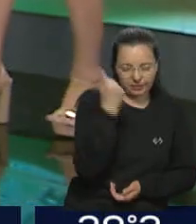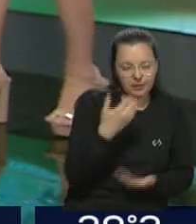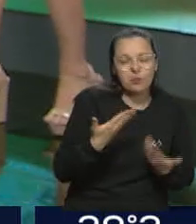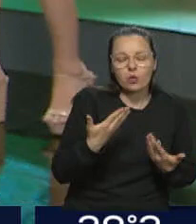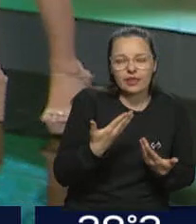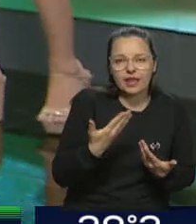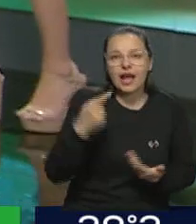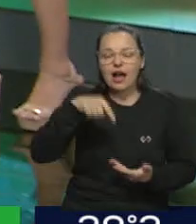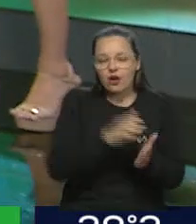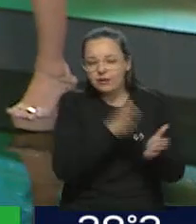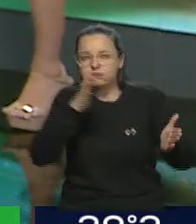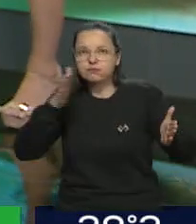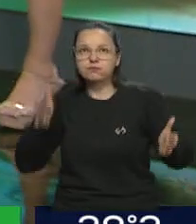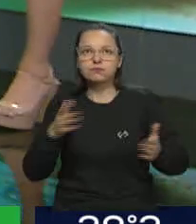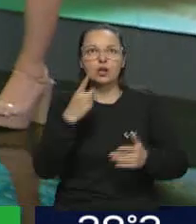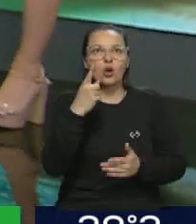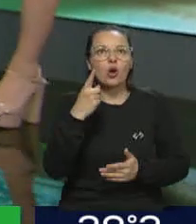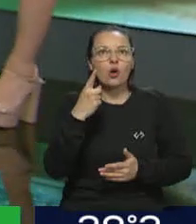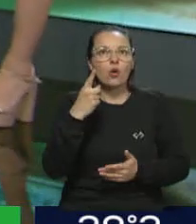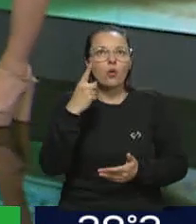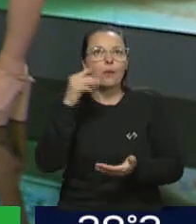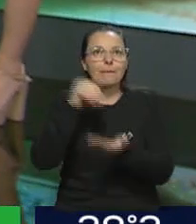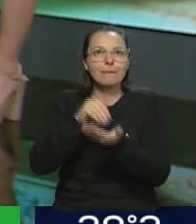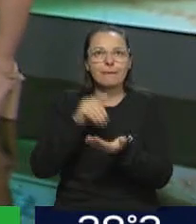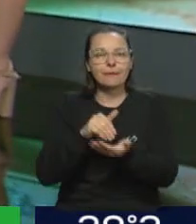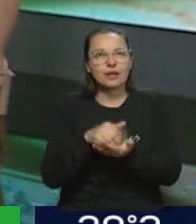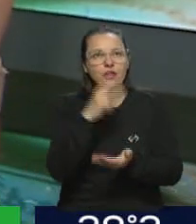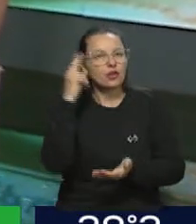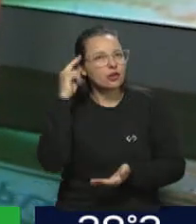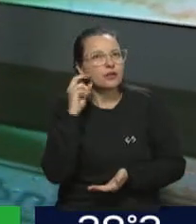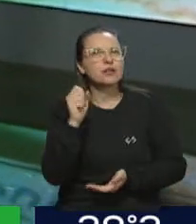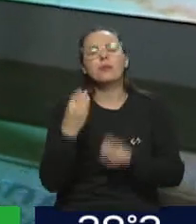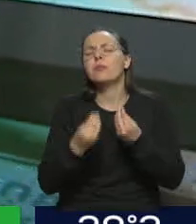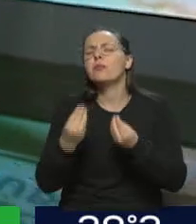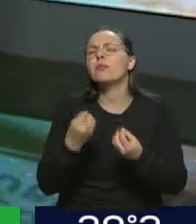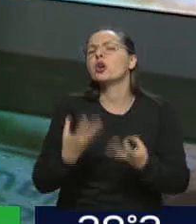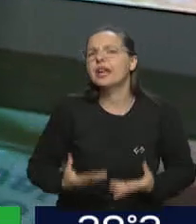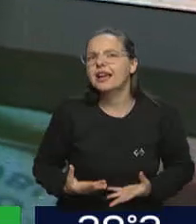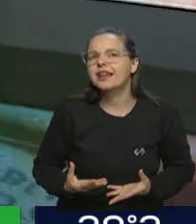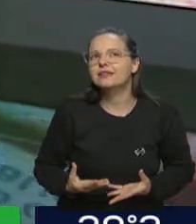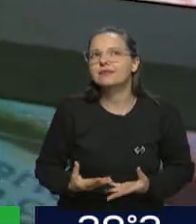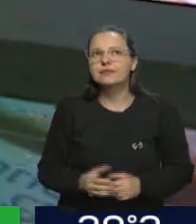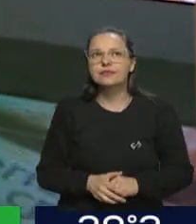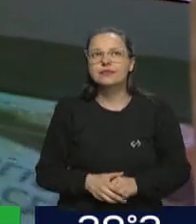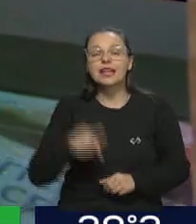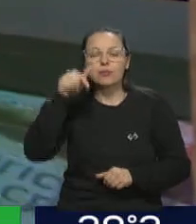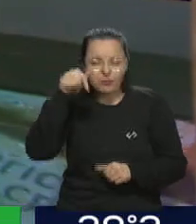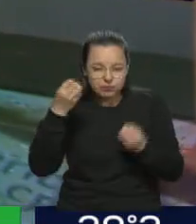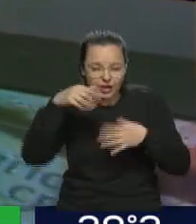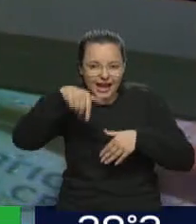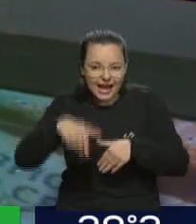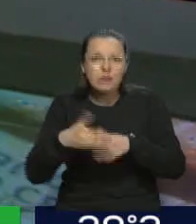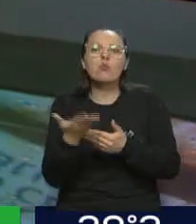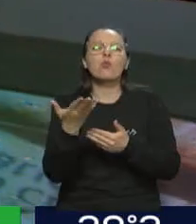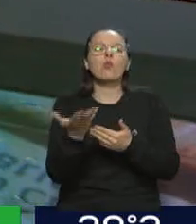1.900.000? Porque ese es el que marca el piso a partir del cual un trabajador en relación de dependencia, claro, comienza a tributar ganancias.